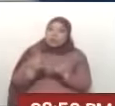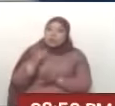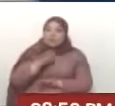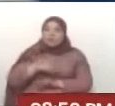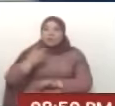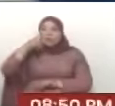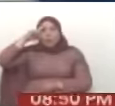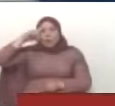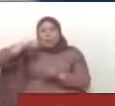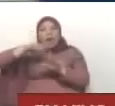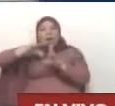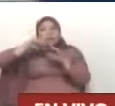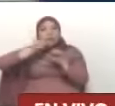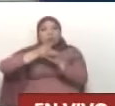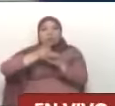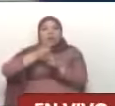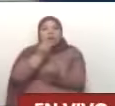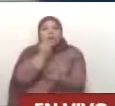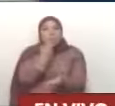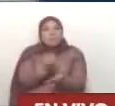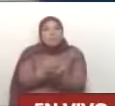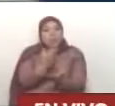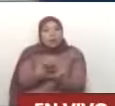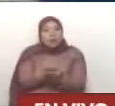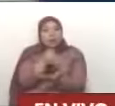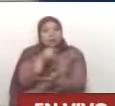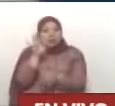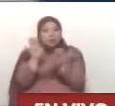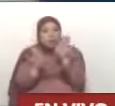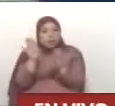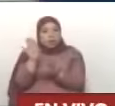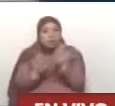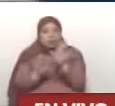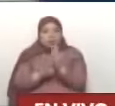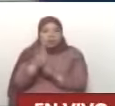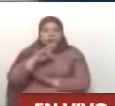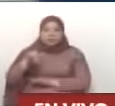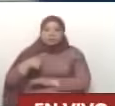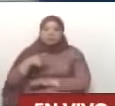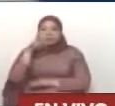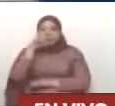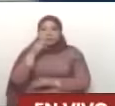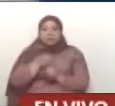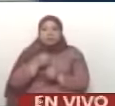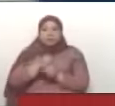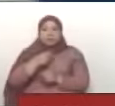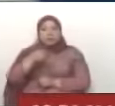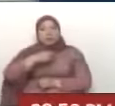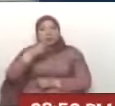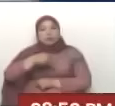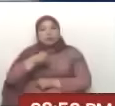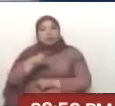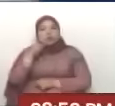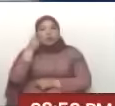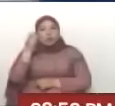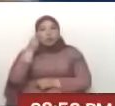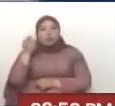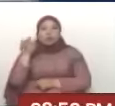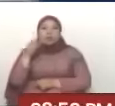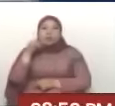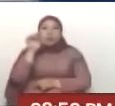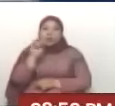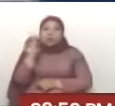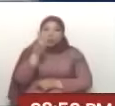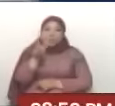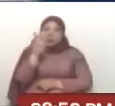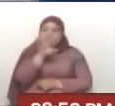posible. Monagas también es una potencia turística. Hemos desarrollado también unas acciones que nos permitan posicionarnos como atractivo turístico del oriente